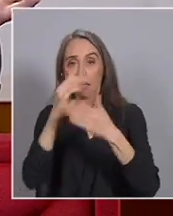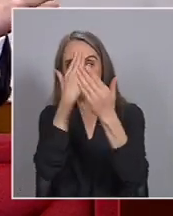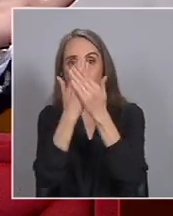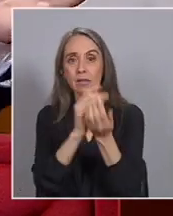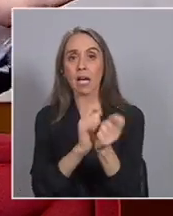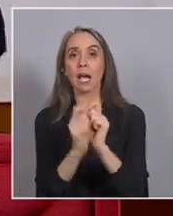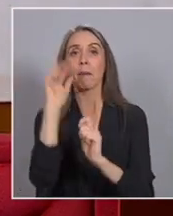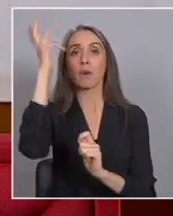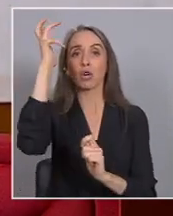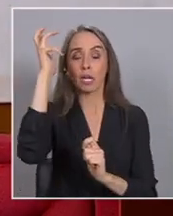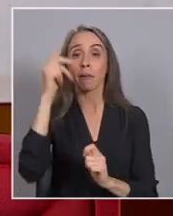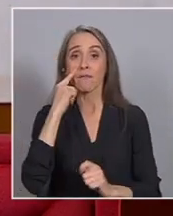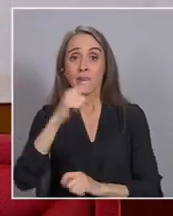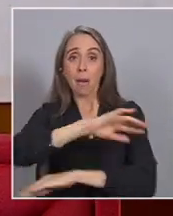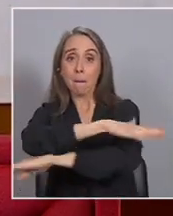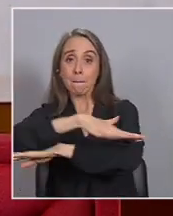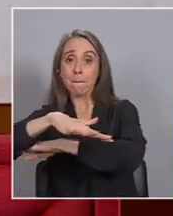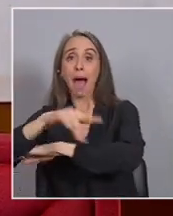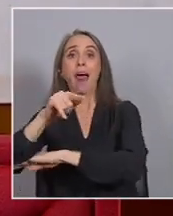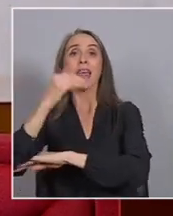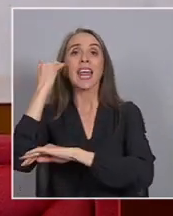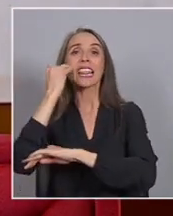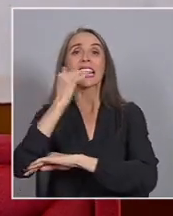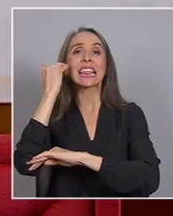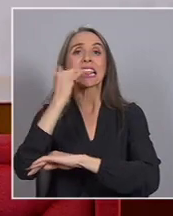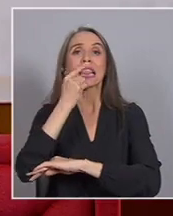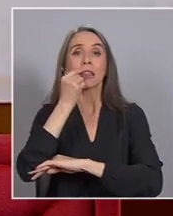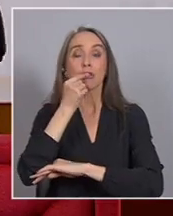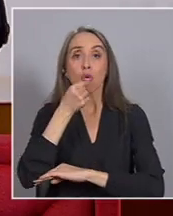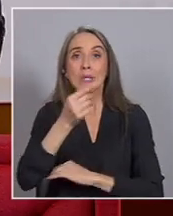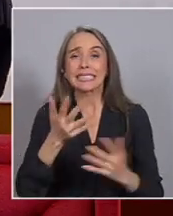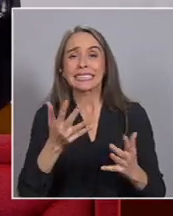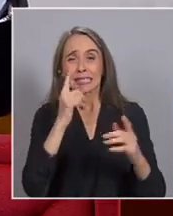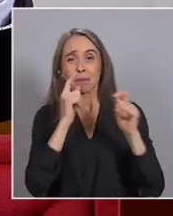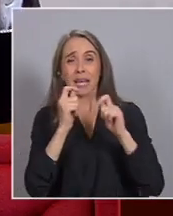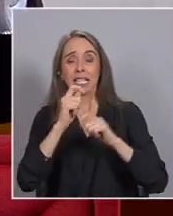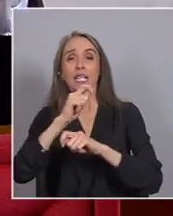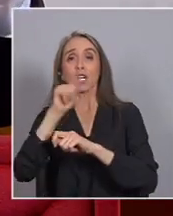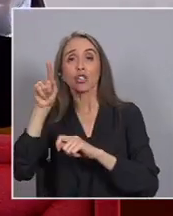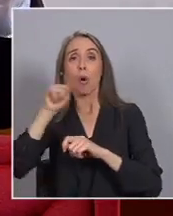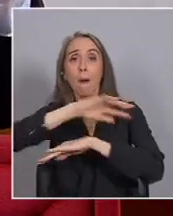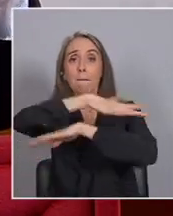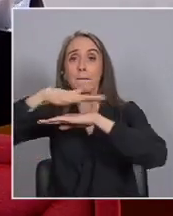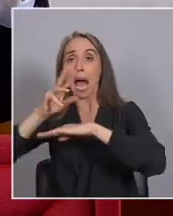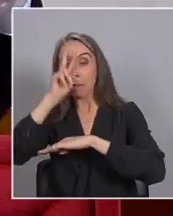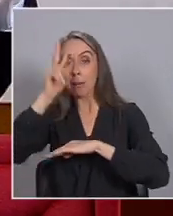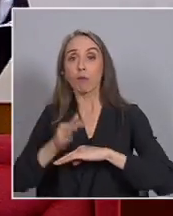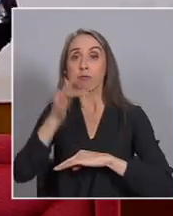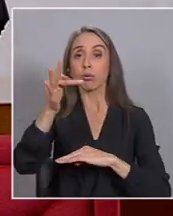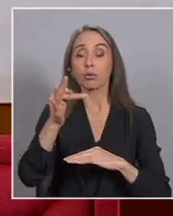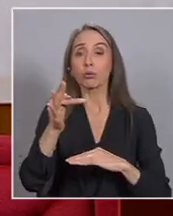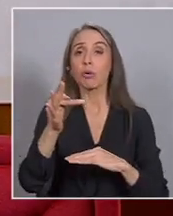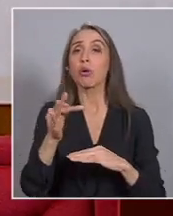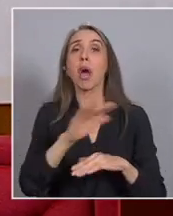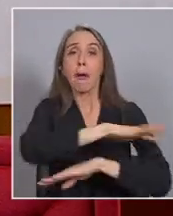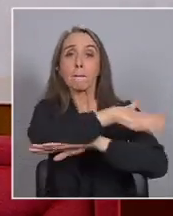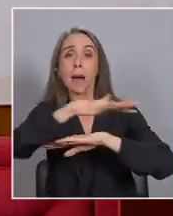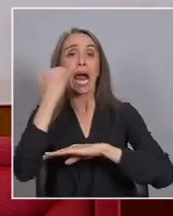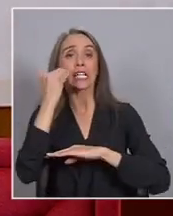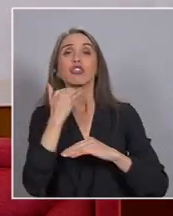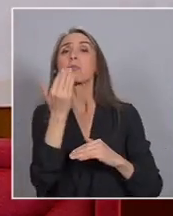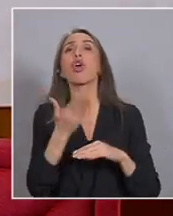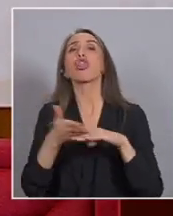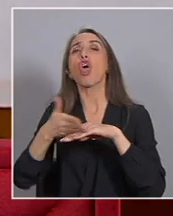ustedes que el fenómeno del Niño, que se cierne amenazante sobre las costas del Perú, no le importa ¿dónde